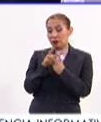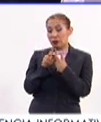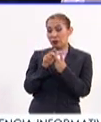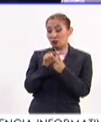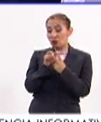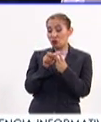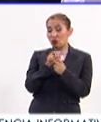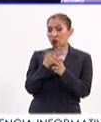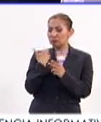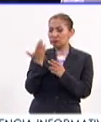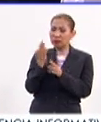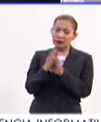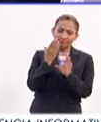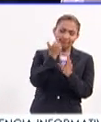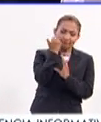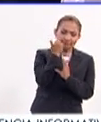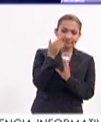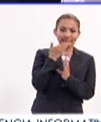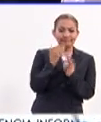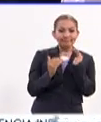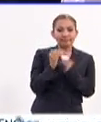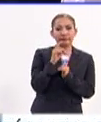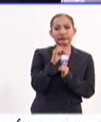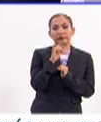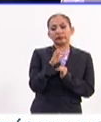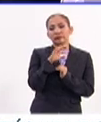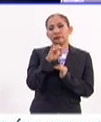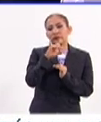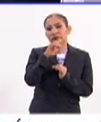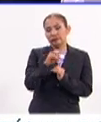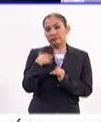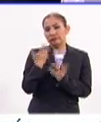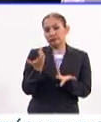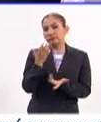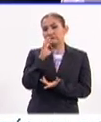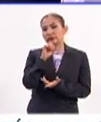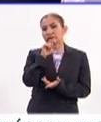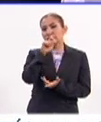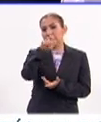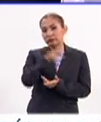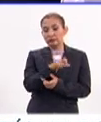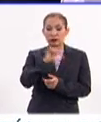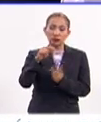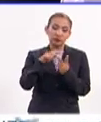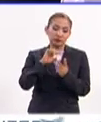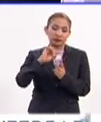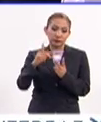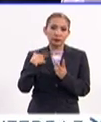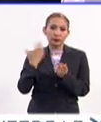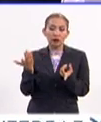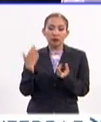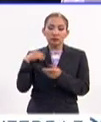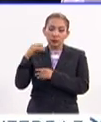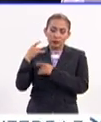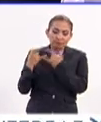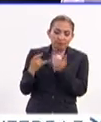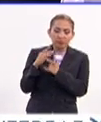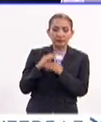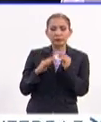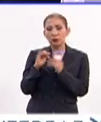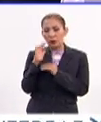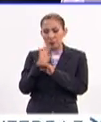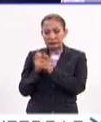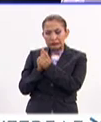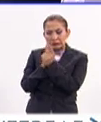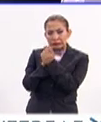más grandes discípulos que tuvo don Daniel Cosío Villegas en el Colegio de México. El otro es, por supuesto, su biógrafo, el que estuvo